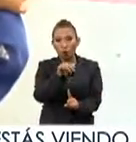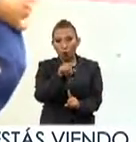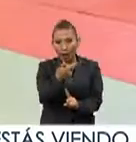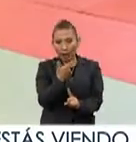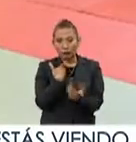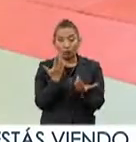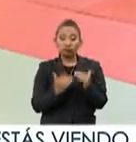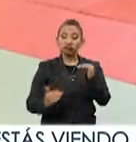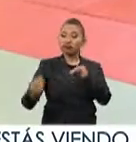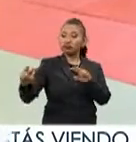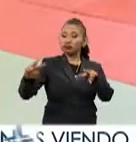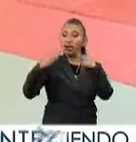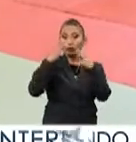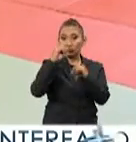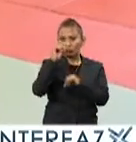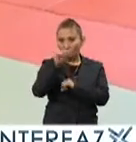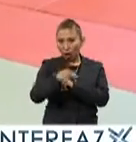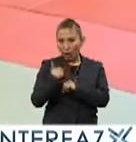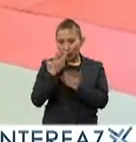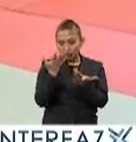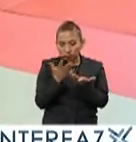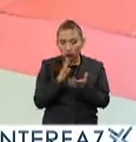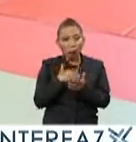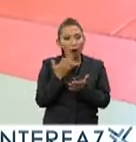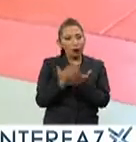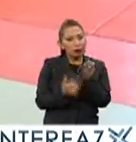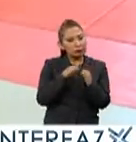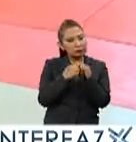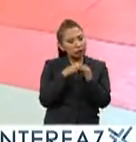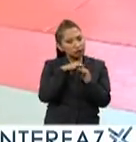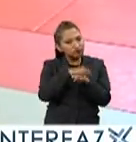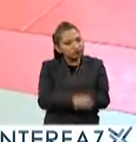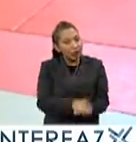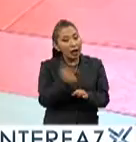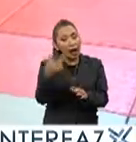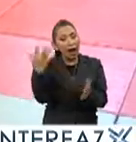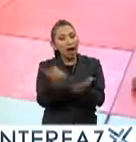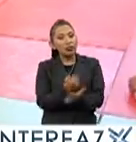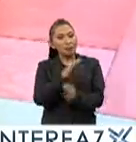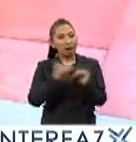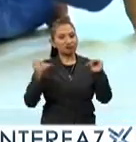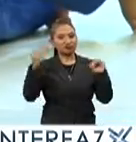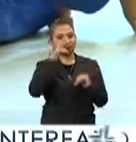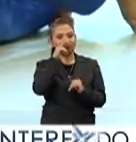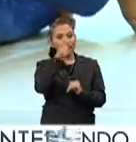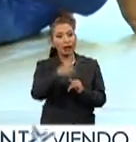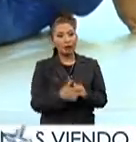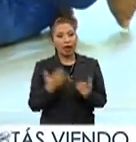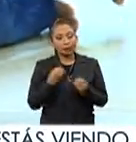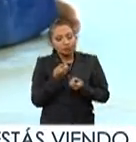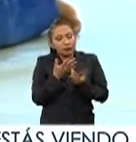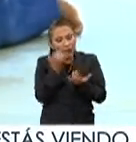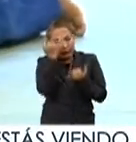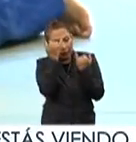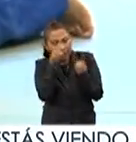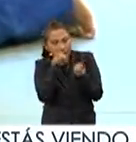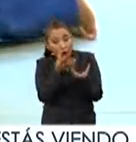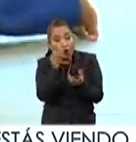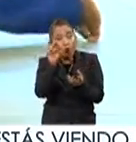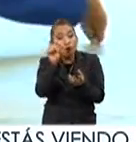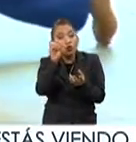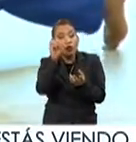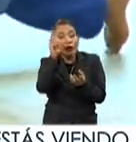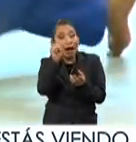la autoglorificación, sino el encarecimiento del rival, lo que hace cada victoria aún más grande. Al compartir estos ideales, la